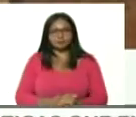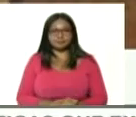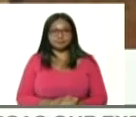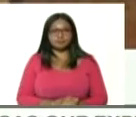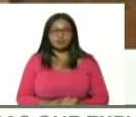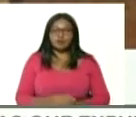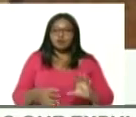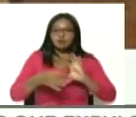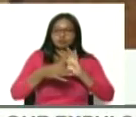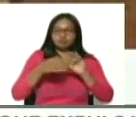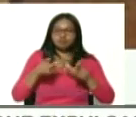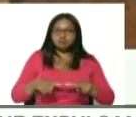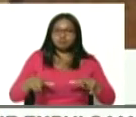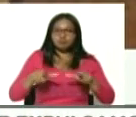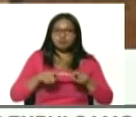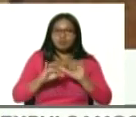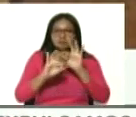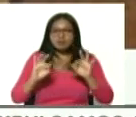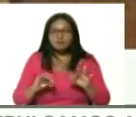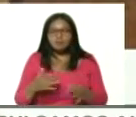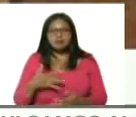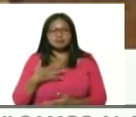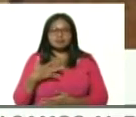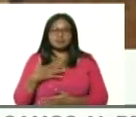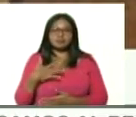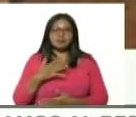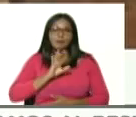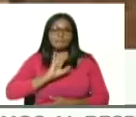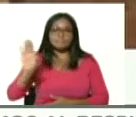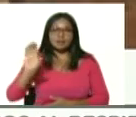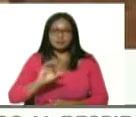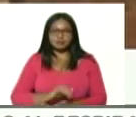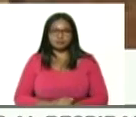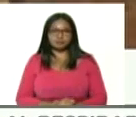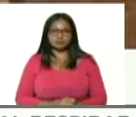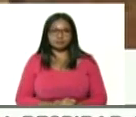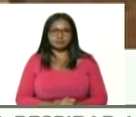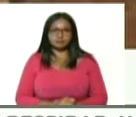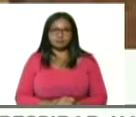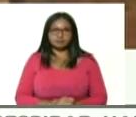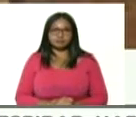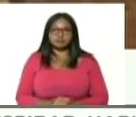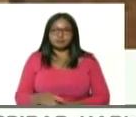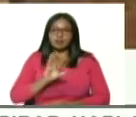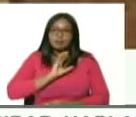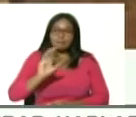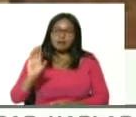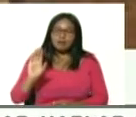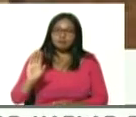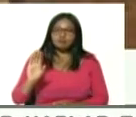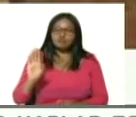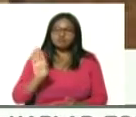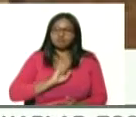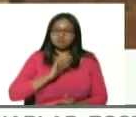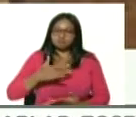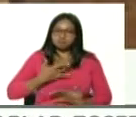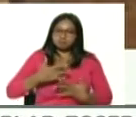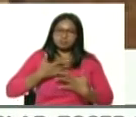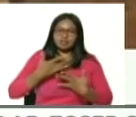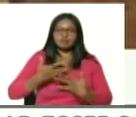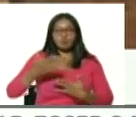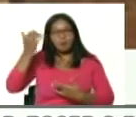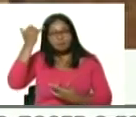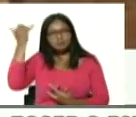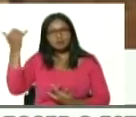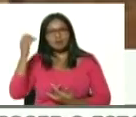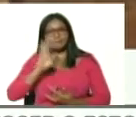la unión en el campo de los sentimientos patrios, del patriotismo, la unión ideológica